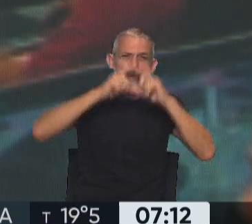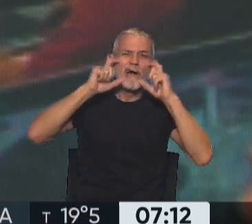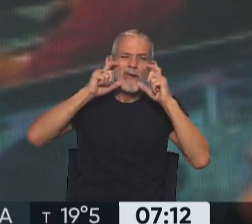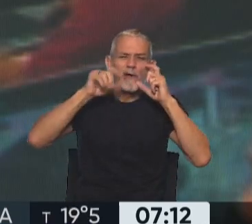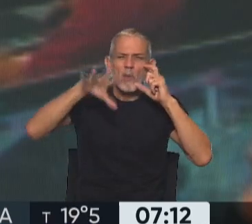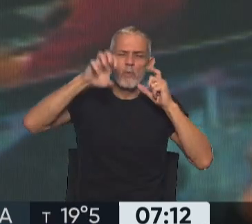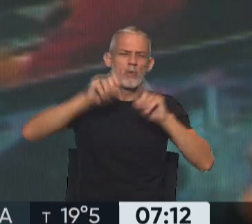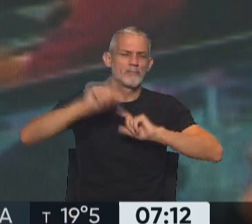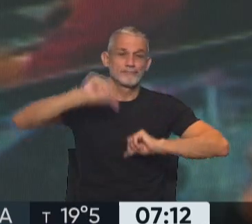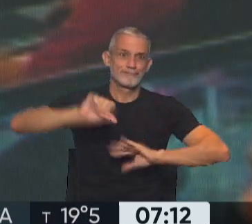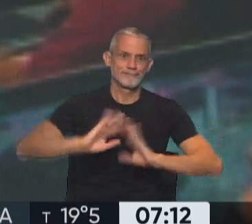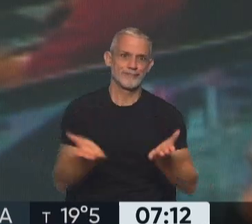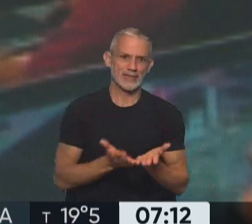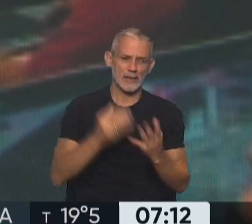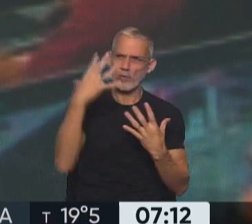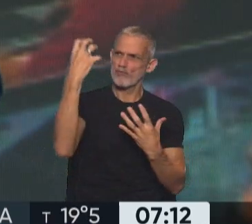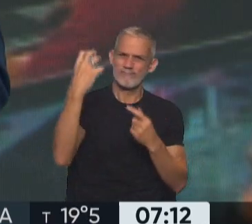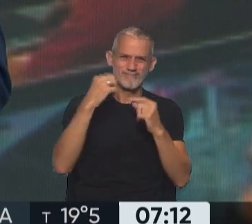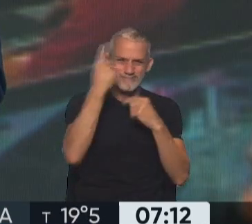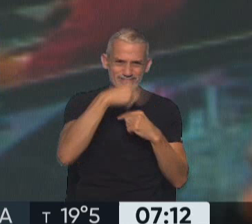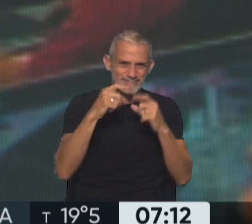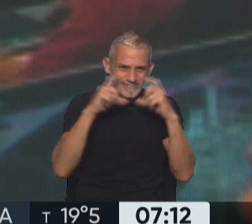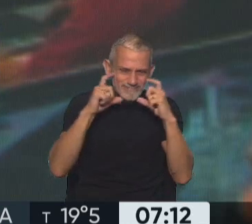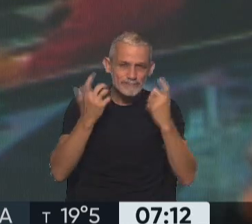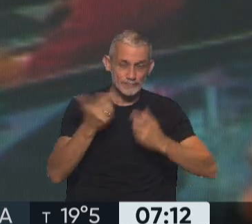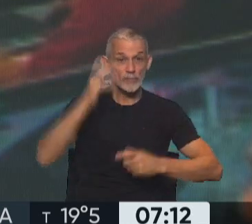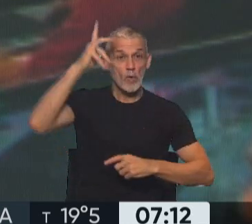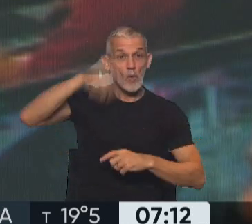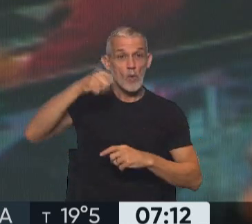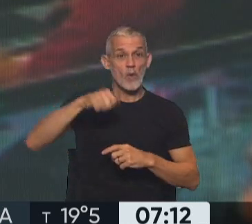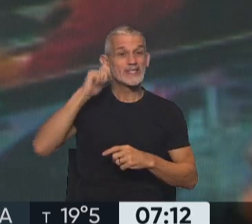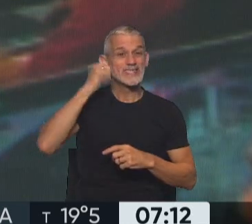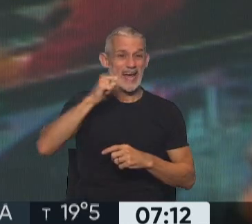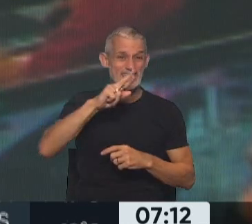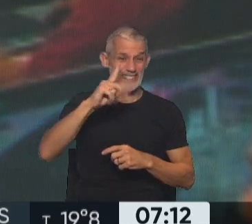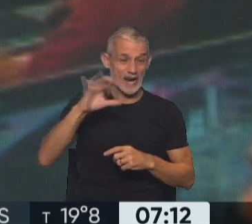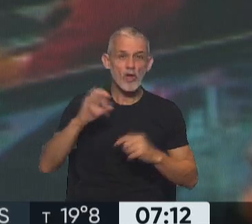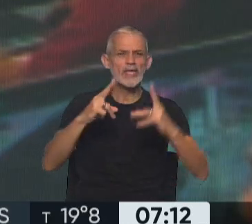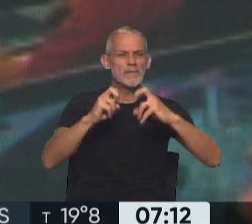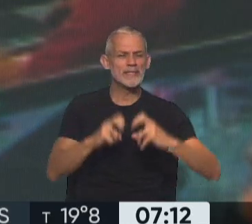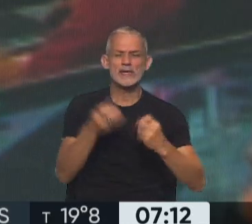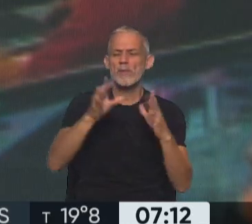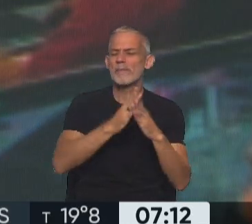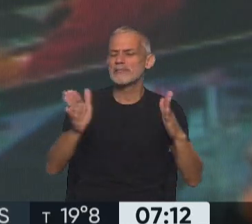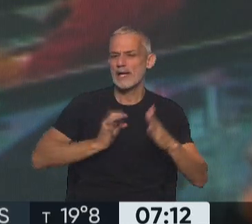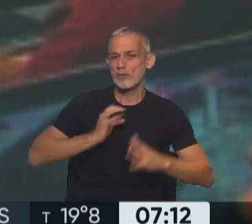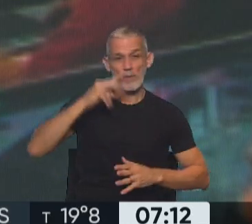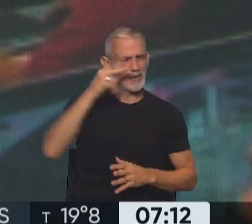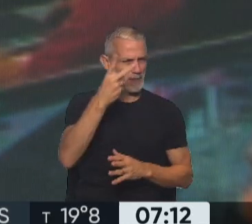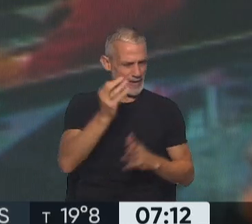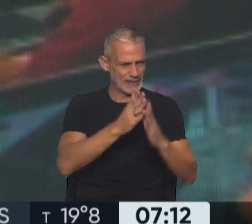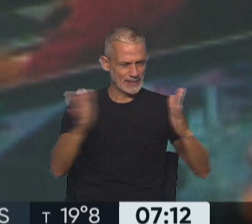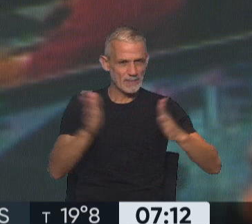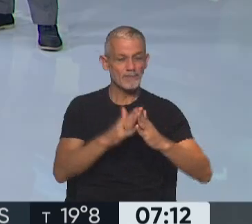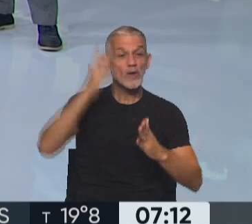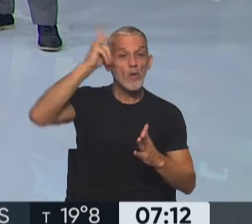mira, es buena la pregunta, porque en un momento determinado el juez Roberto Gallardo, la investigación se inicia en 2020, el juez Roberto